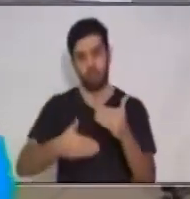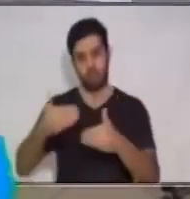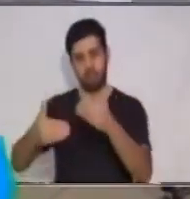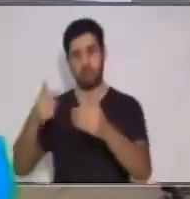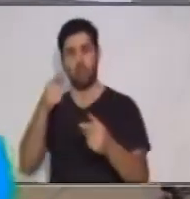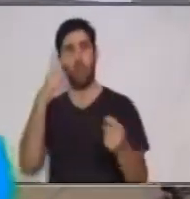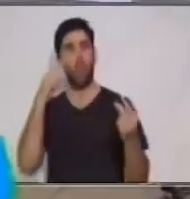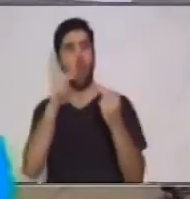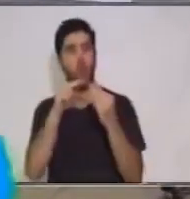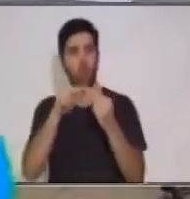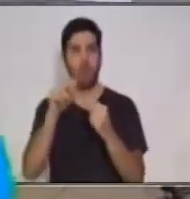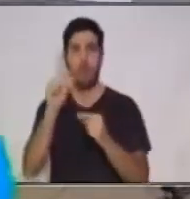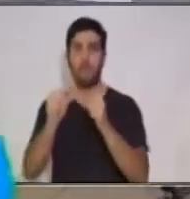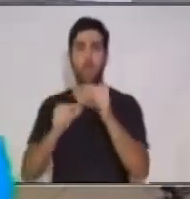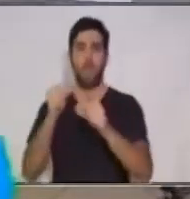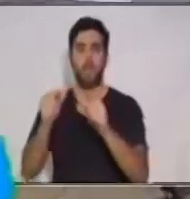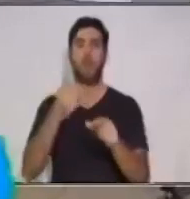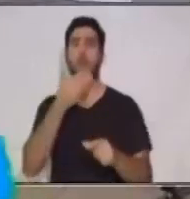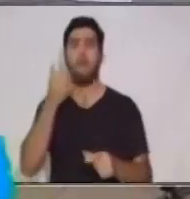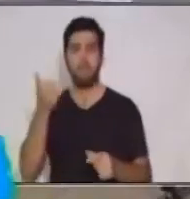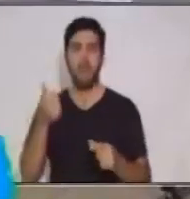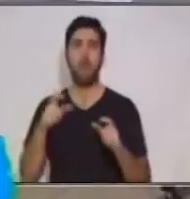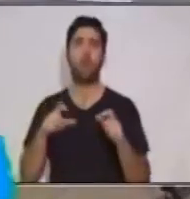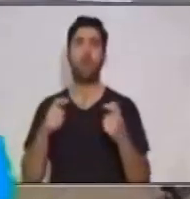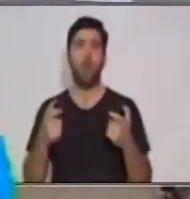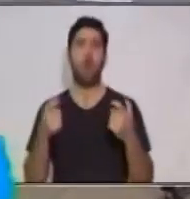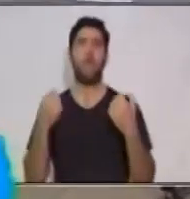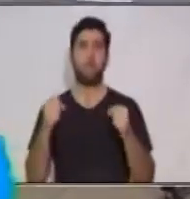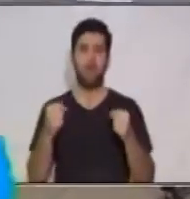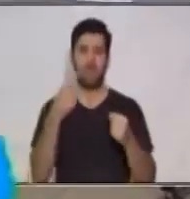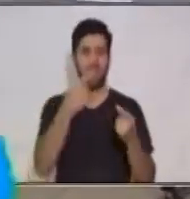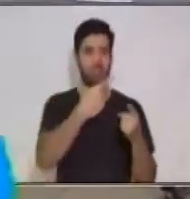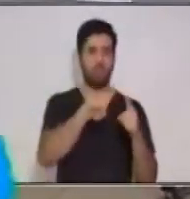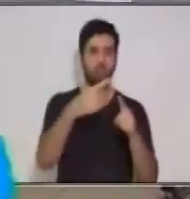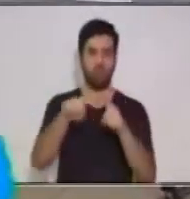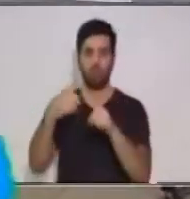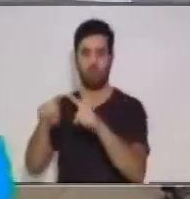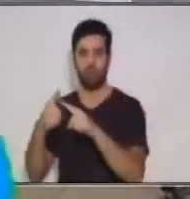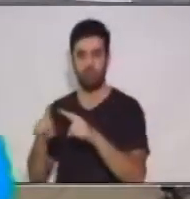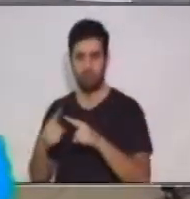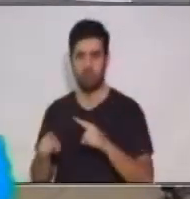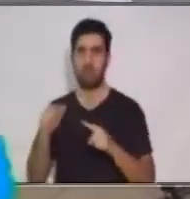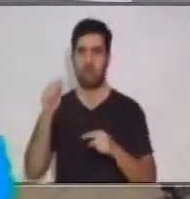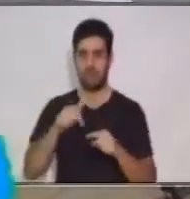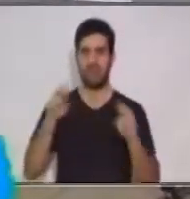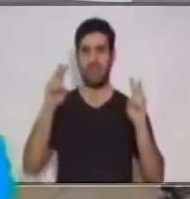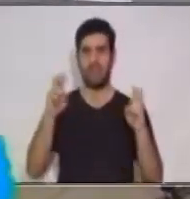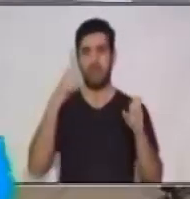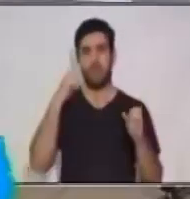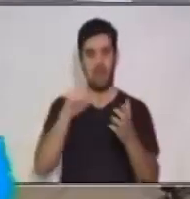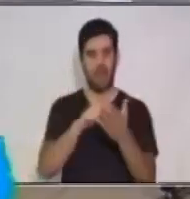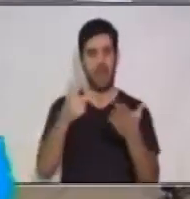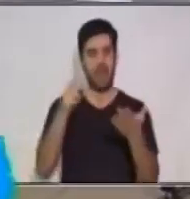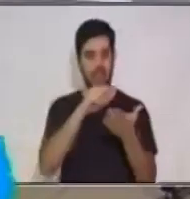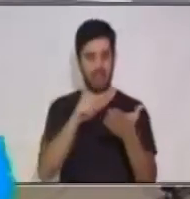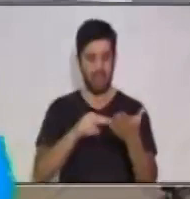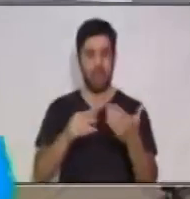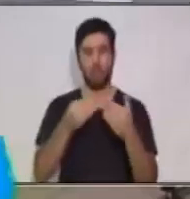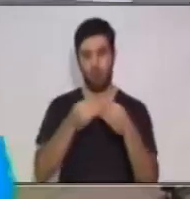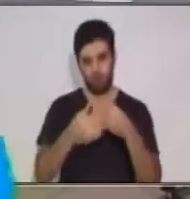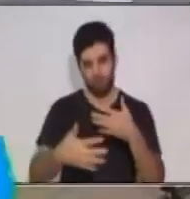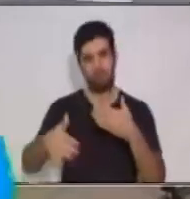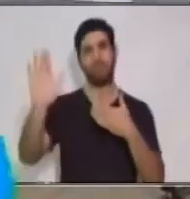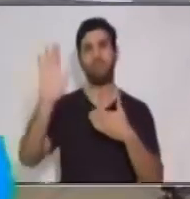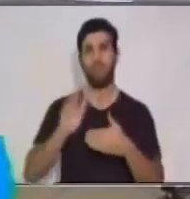conocer un poco más de las diferentes ramas que tiene la literatura. Ahora estamos hablando